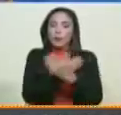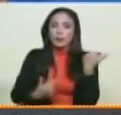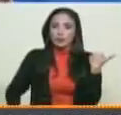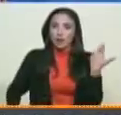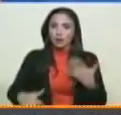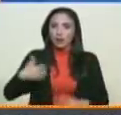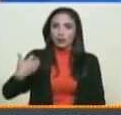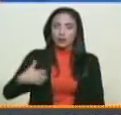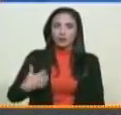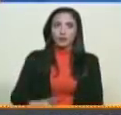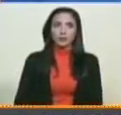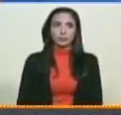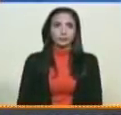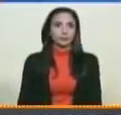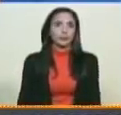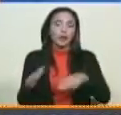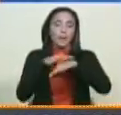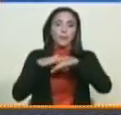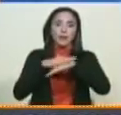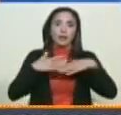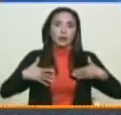Elimina el Ministerio de Salud.